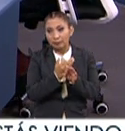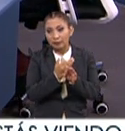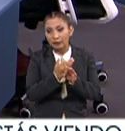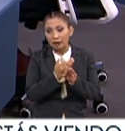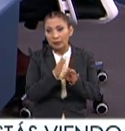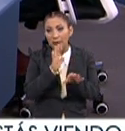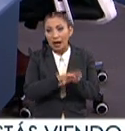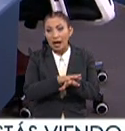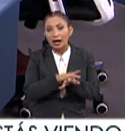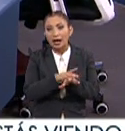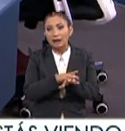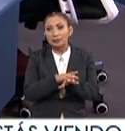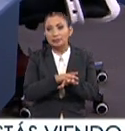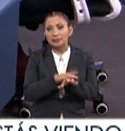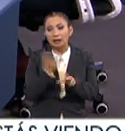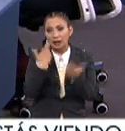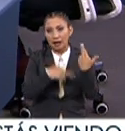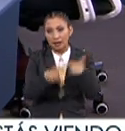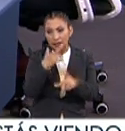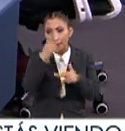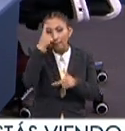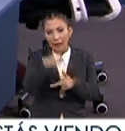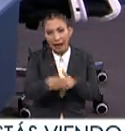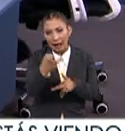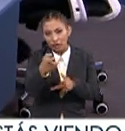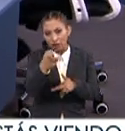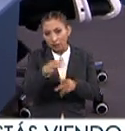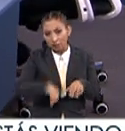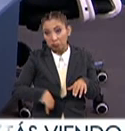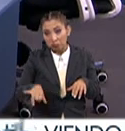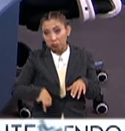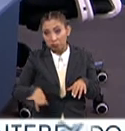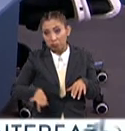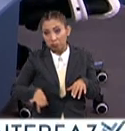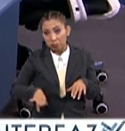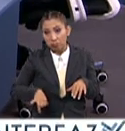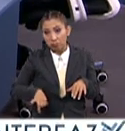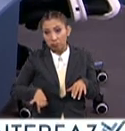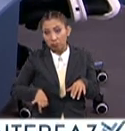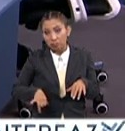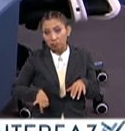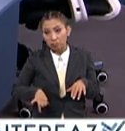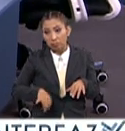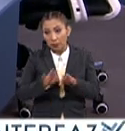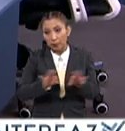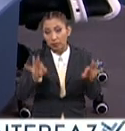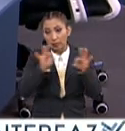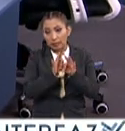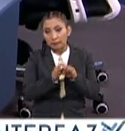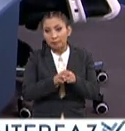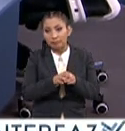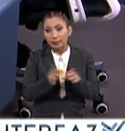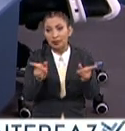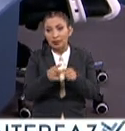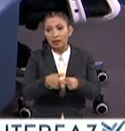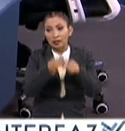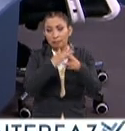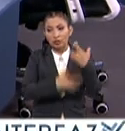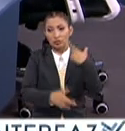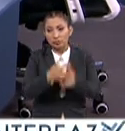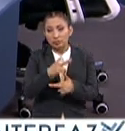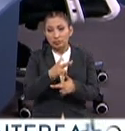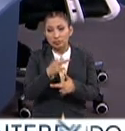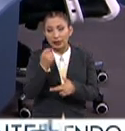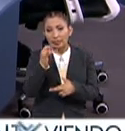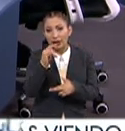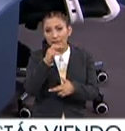poner un breve alto y regresar justamente con esto que nos está interesando y que es tan importante que nos explique. Vamos a hacer una breve pausa,